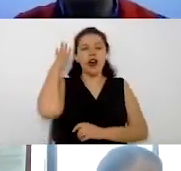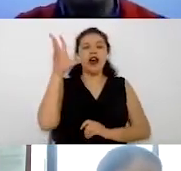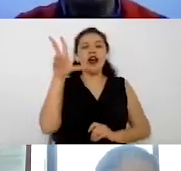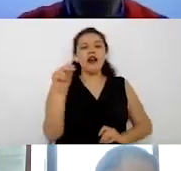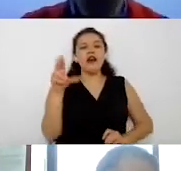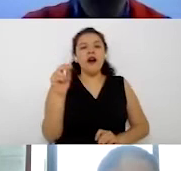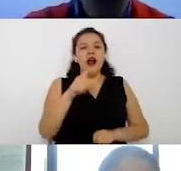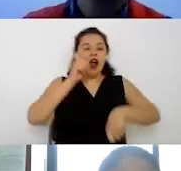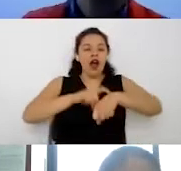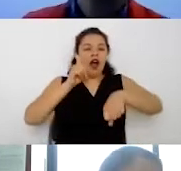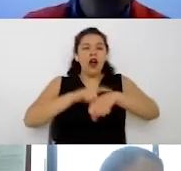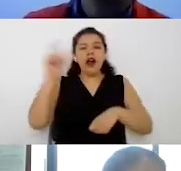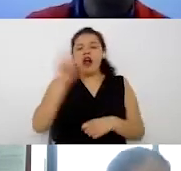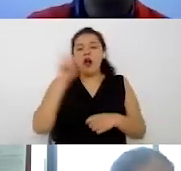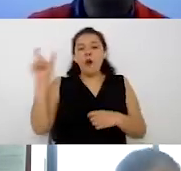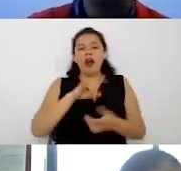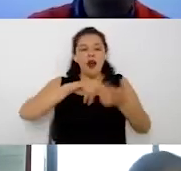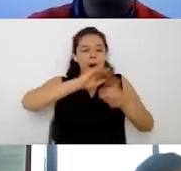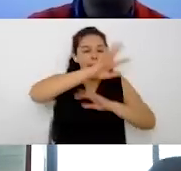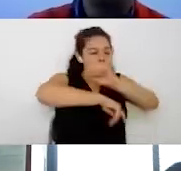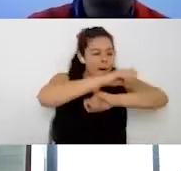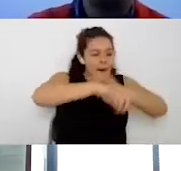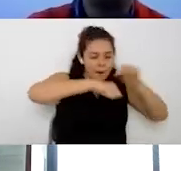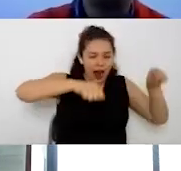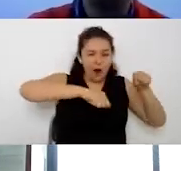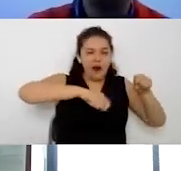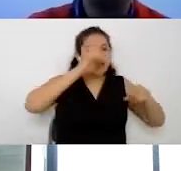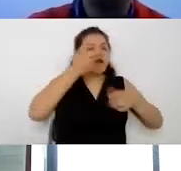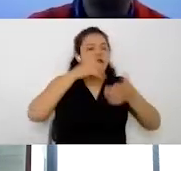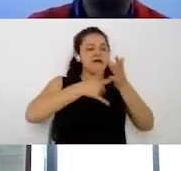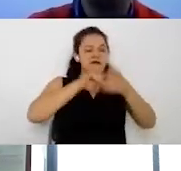anotar la hora en la que se ejecutó ese torniquete. ¿Ok?